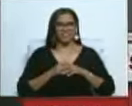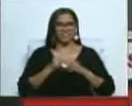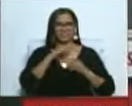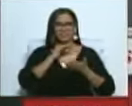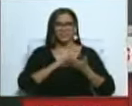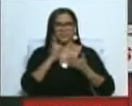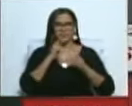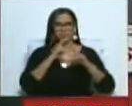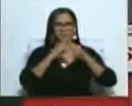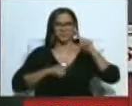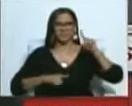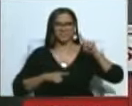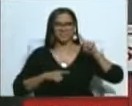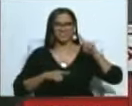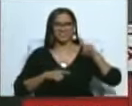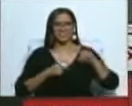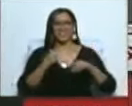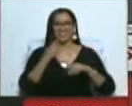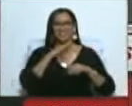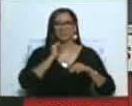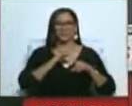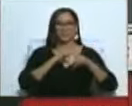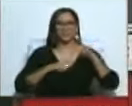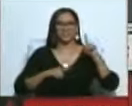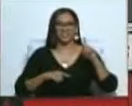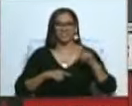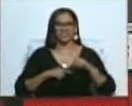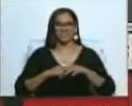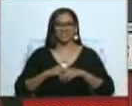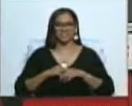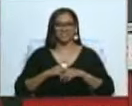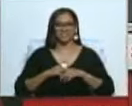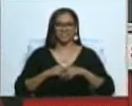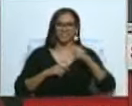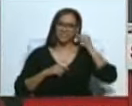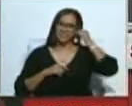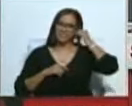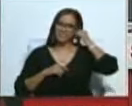dedo. Casi pierdo la vida por un dedo. Ajá. Sí.